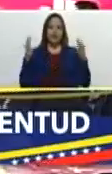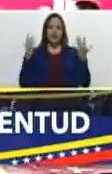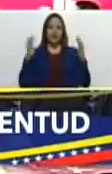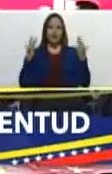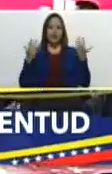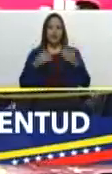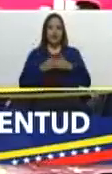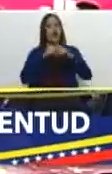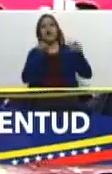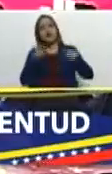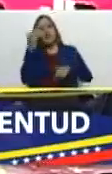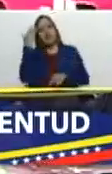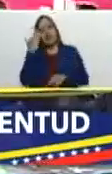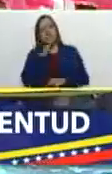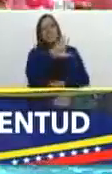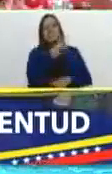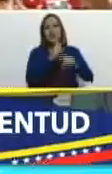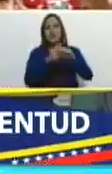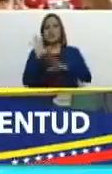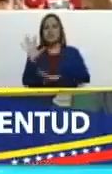¿Ustedes saben el 5+5?